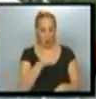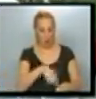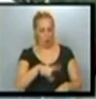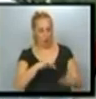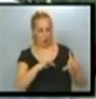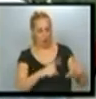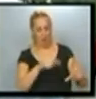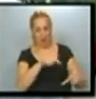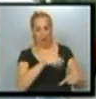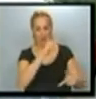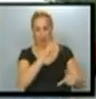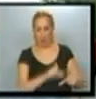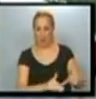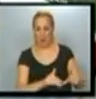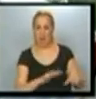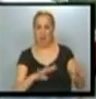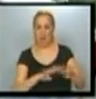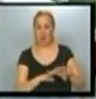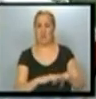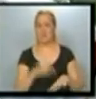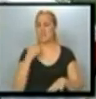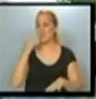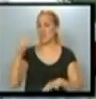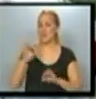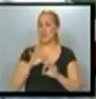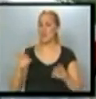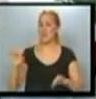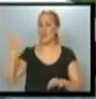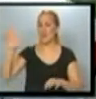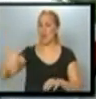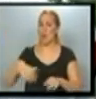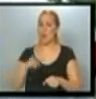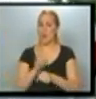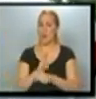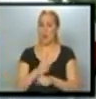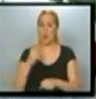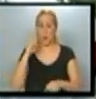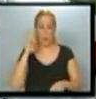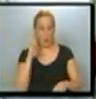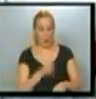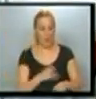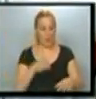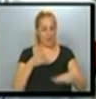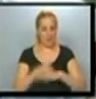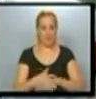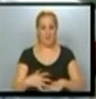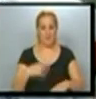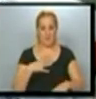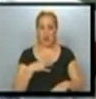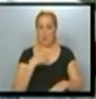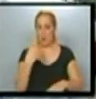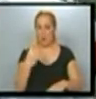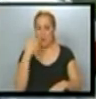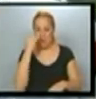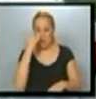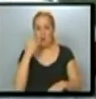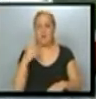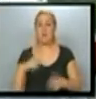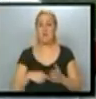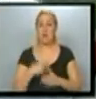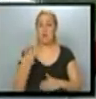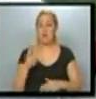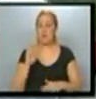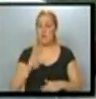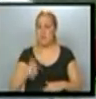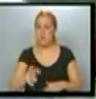una de las rejas, se llamaron enseguida los cuidadores y bueno, ve el cuidador al ingresar, ve que falta un ejemplar, pero recorriendo los